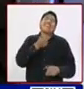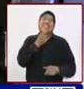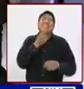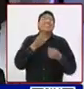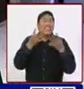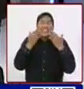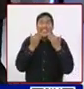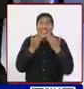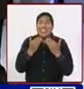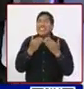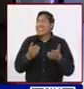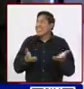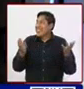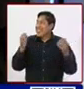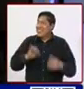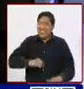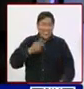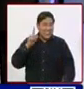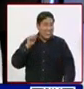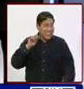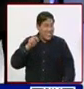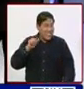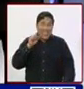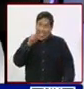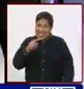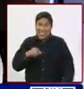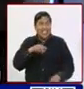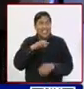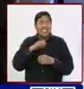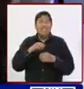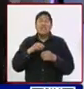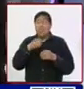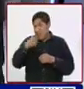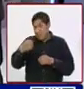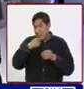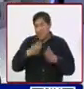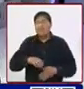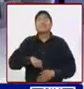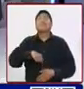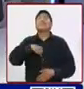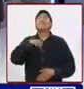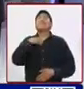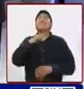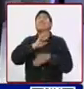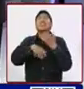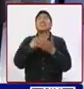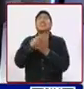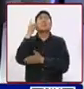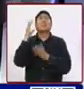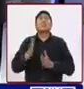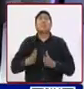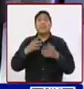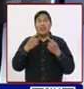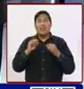gracias a Juliana también, y a ti, Cristian. Por supuesto, es un orgullo para todos los bolivianos